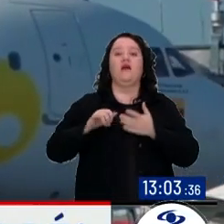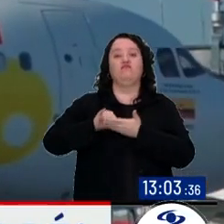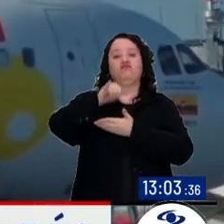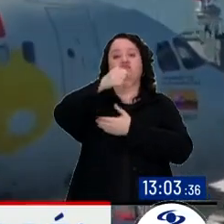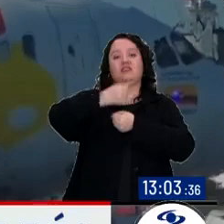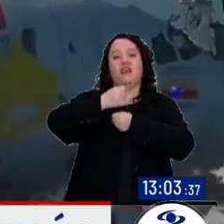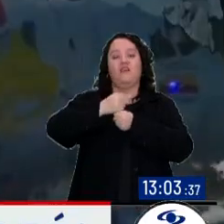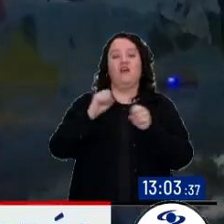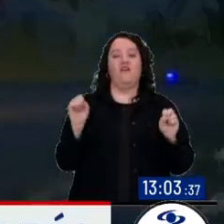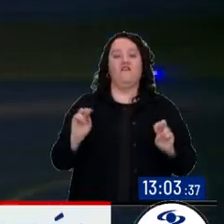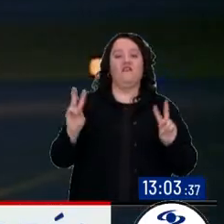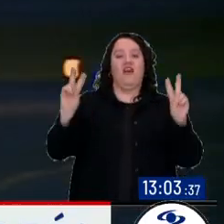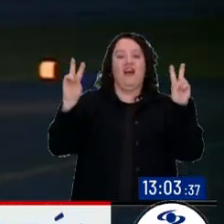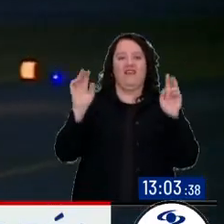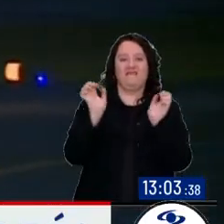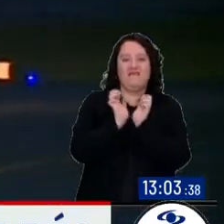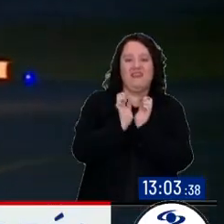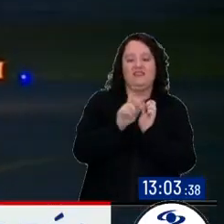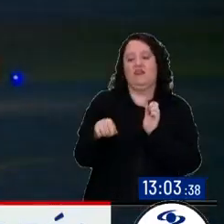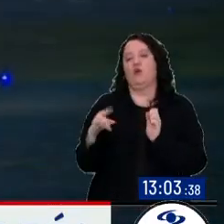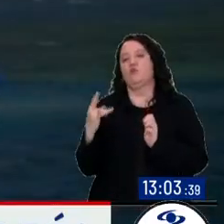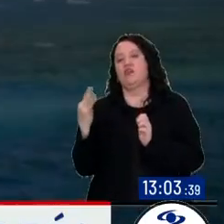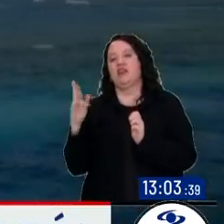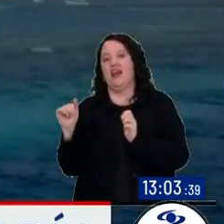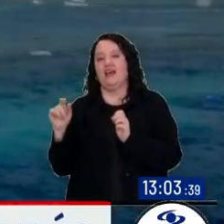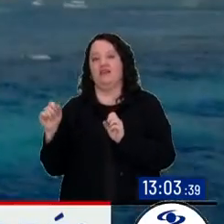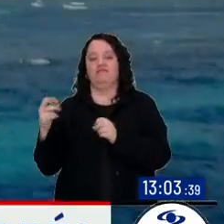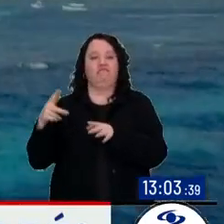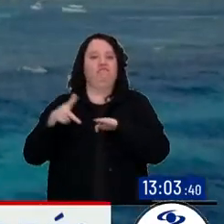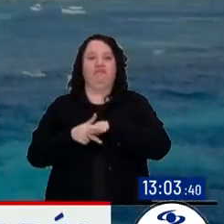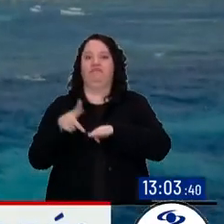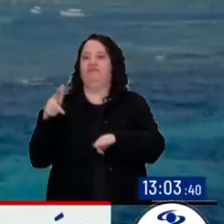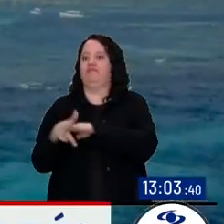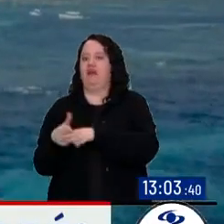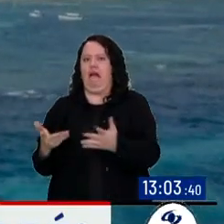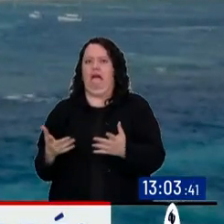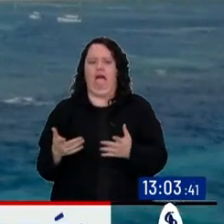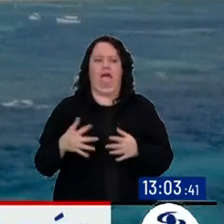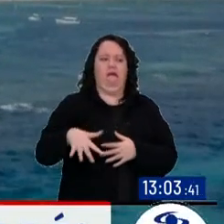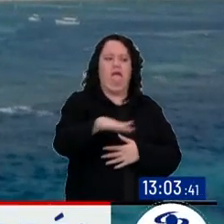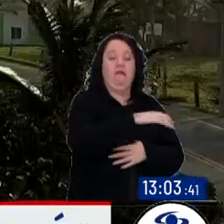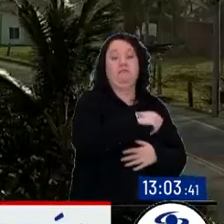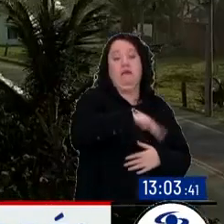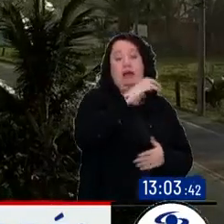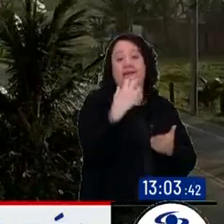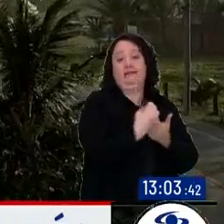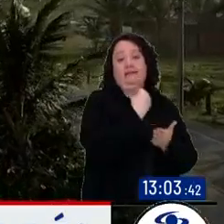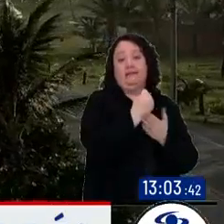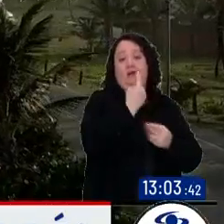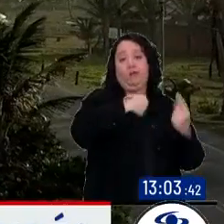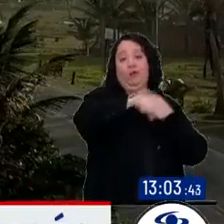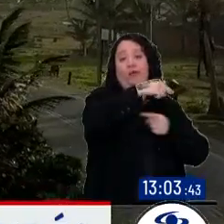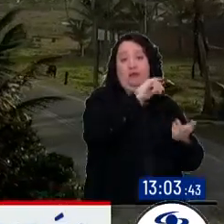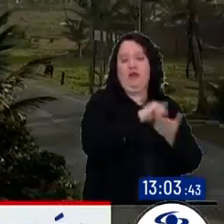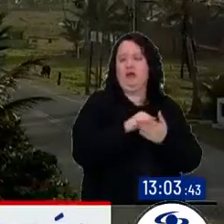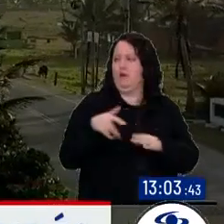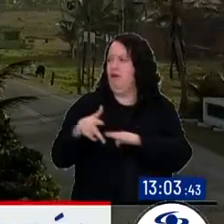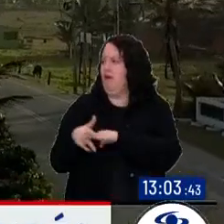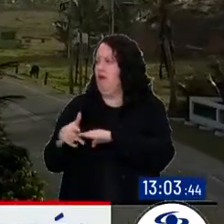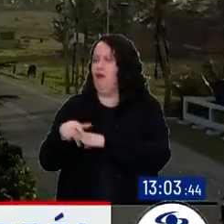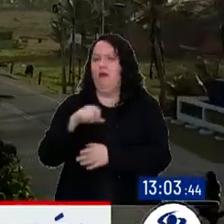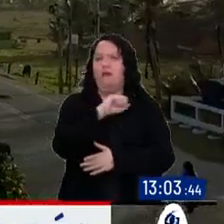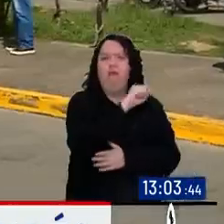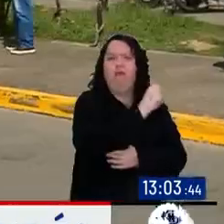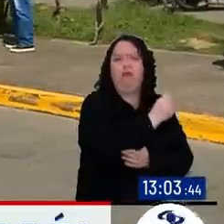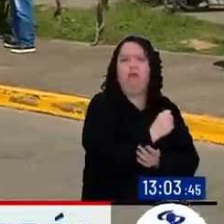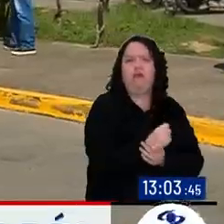Viva Air en mayo y Ultra Air en marzo hizo que el turismo, principal fuente de economía de la isla, se fuera a pique. Las